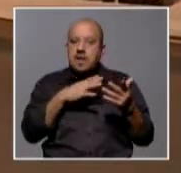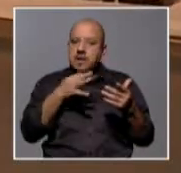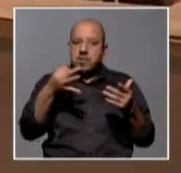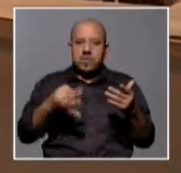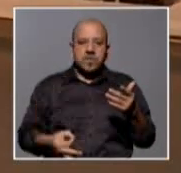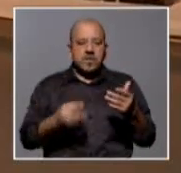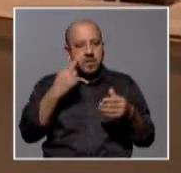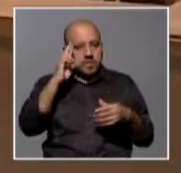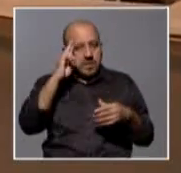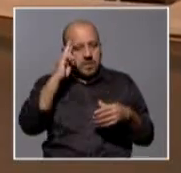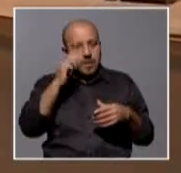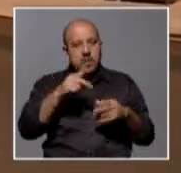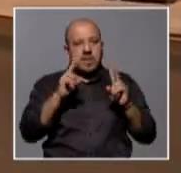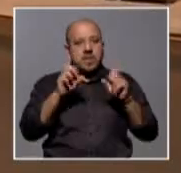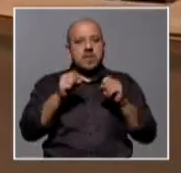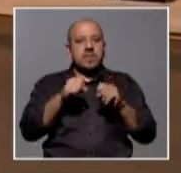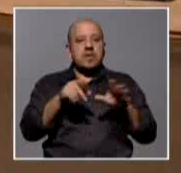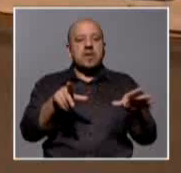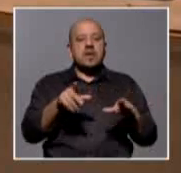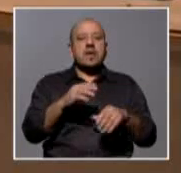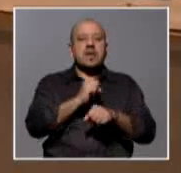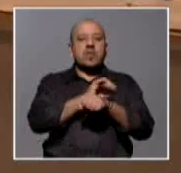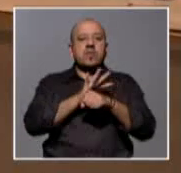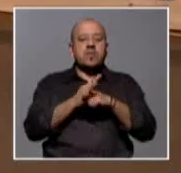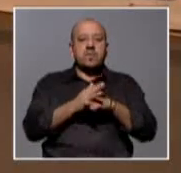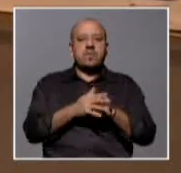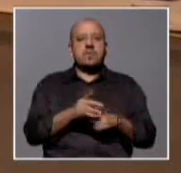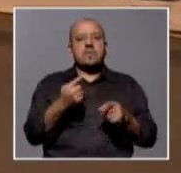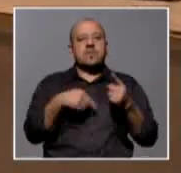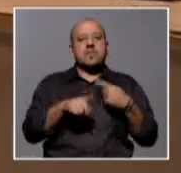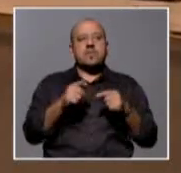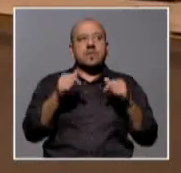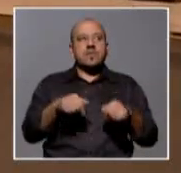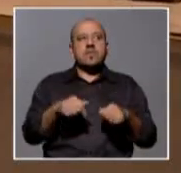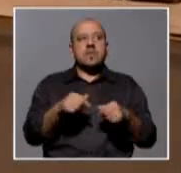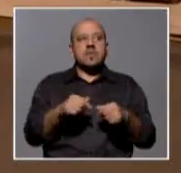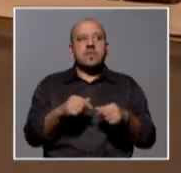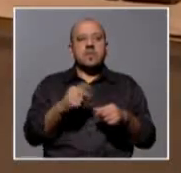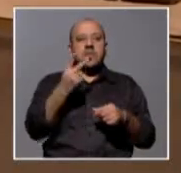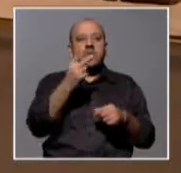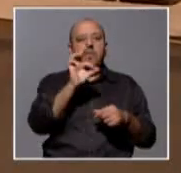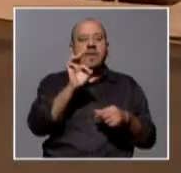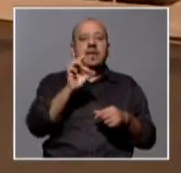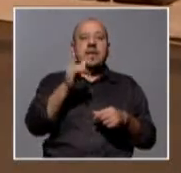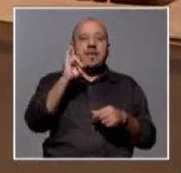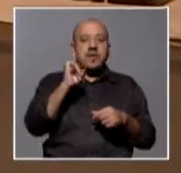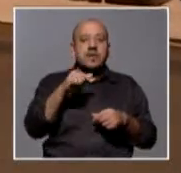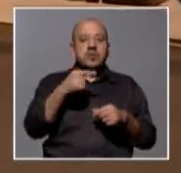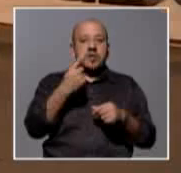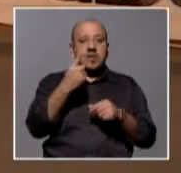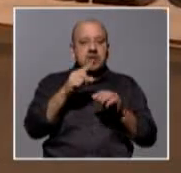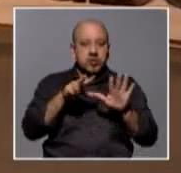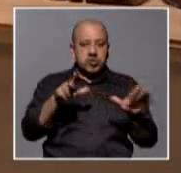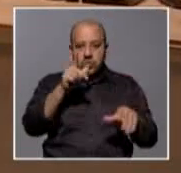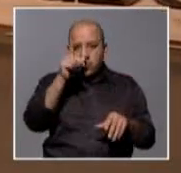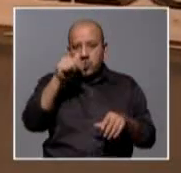presencia, por supuesto, de la pandemia del COVID-19 en Uruguay. Así que acá estamos, un 20 de mayo en 18 de julio.